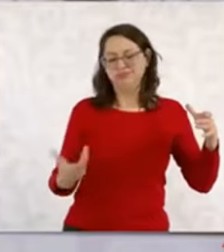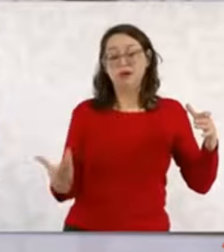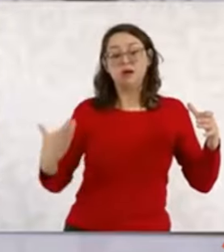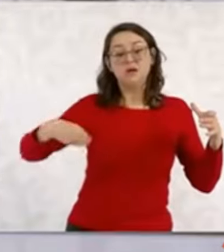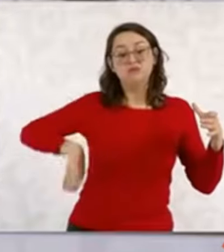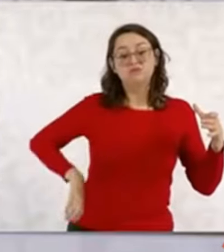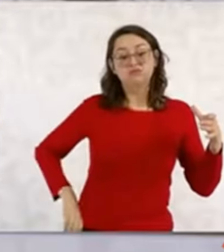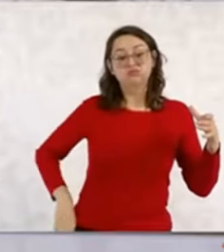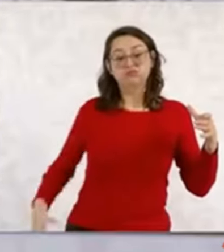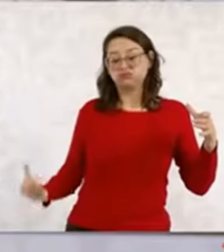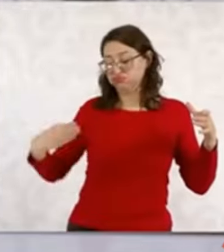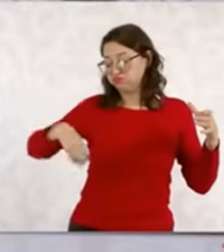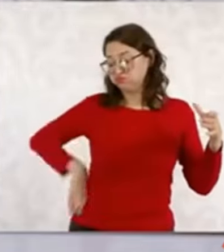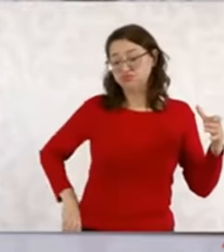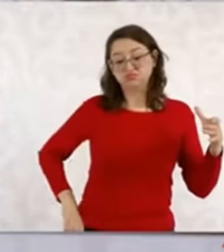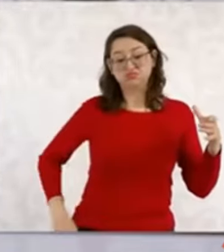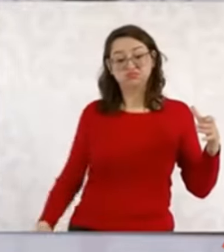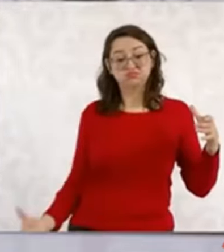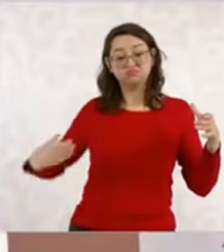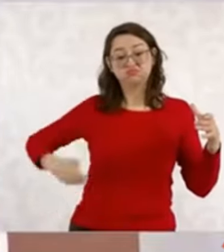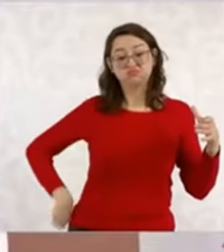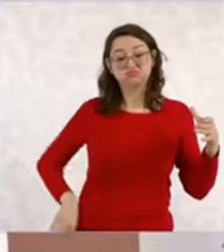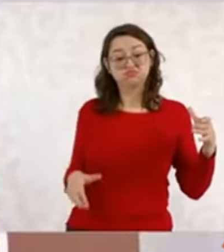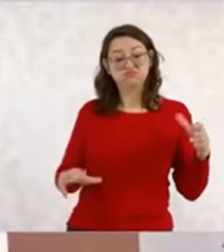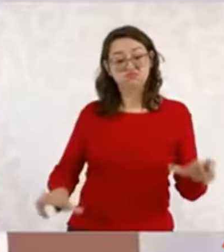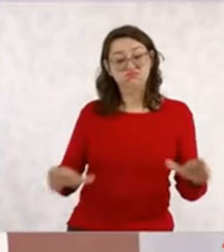de manera impresionante.